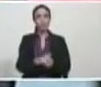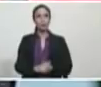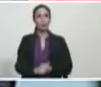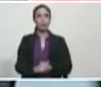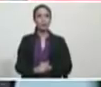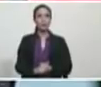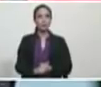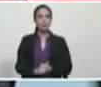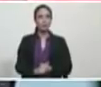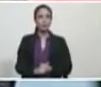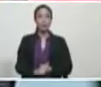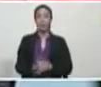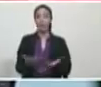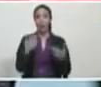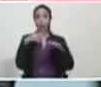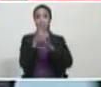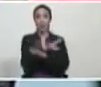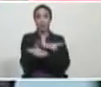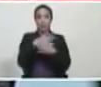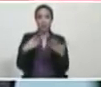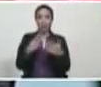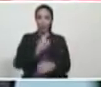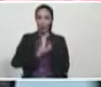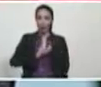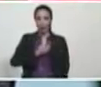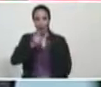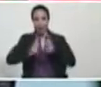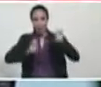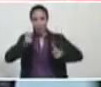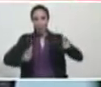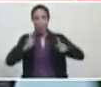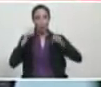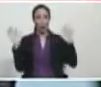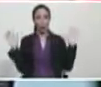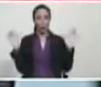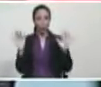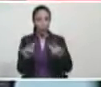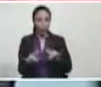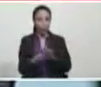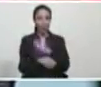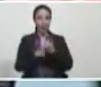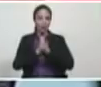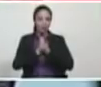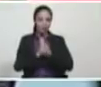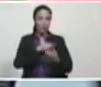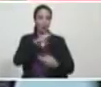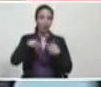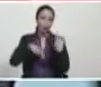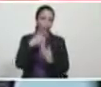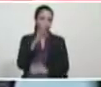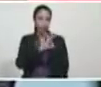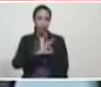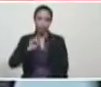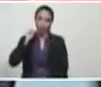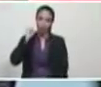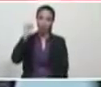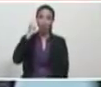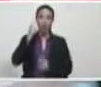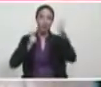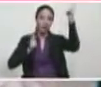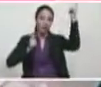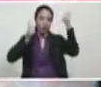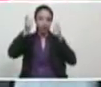compañía de los 17 alcaldes bolivarianos, revolucionarios, socialistas y